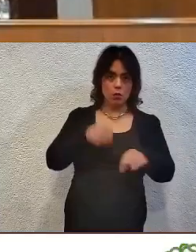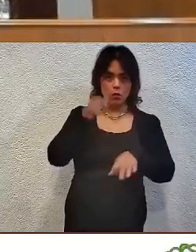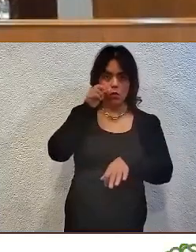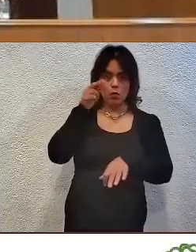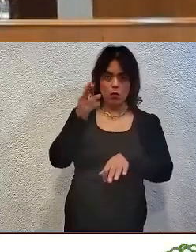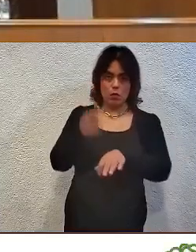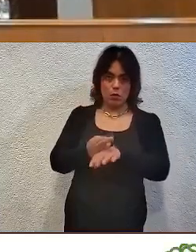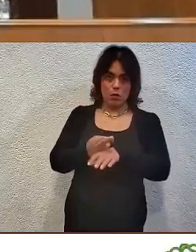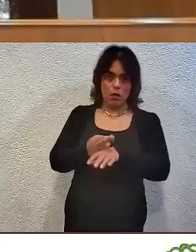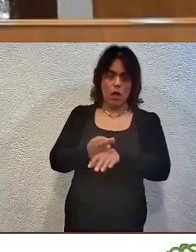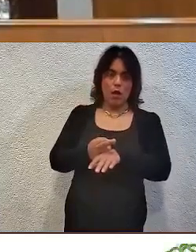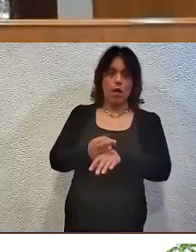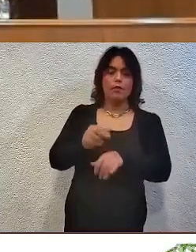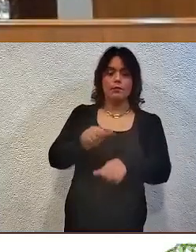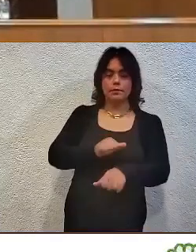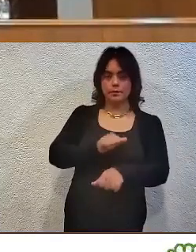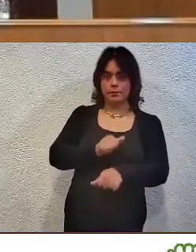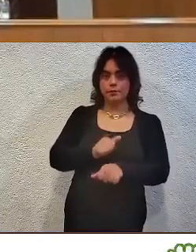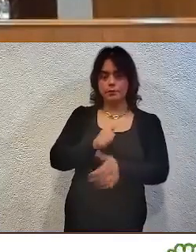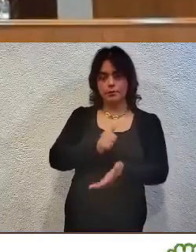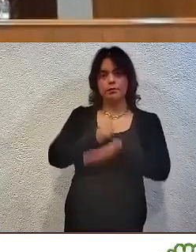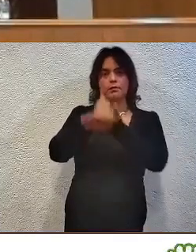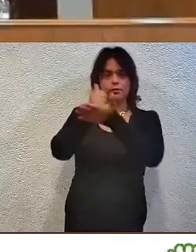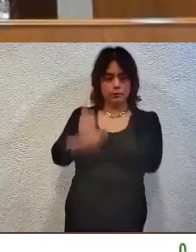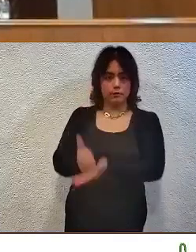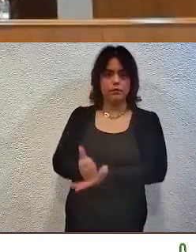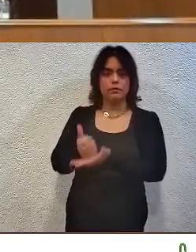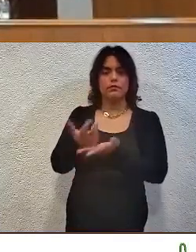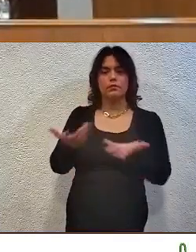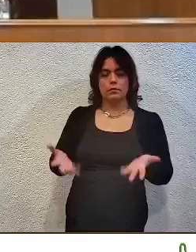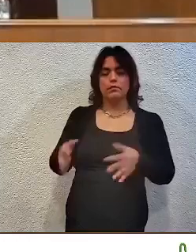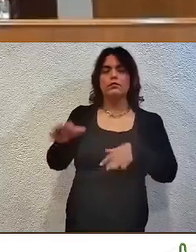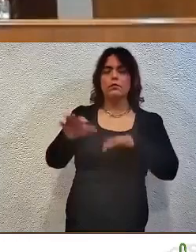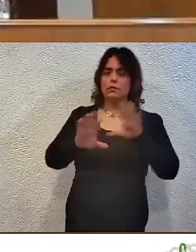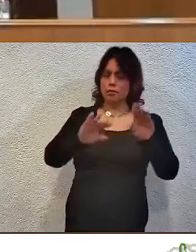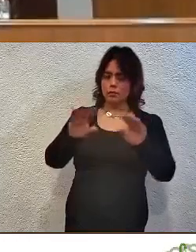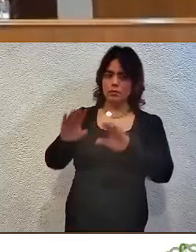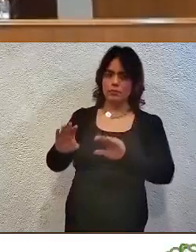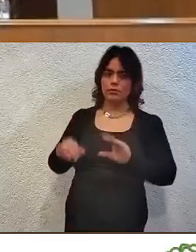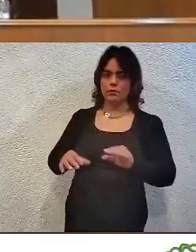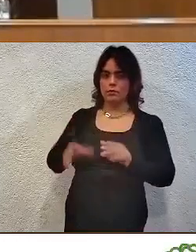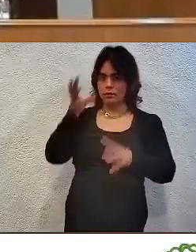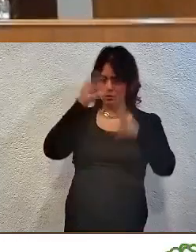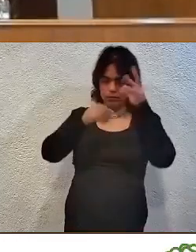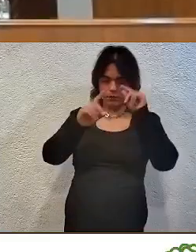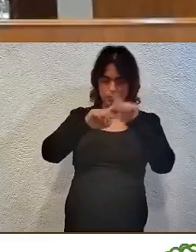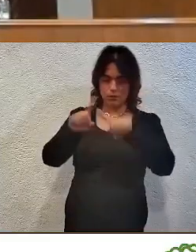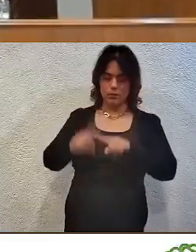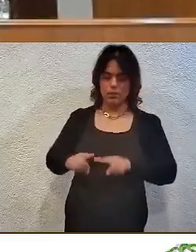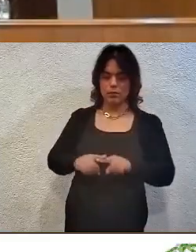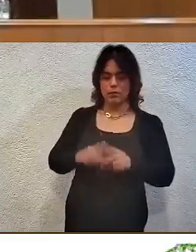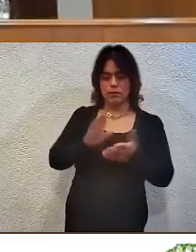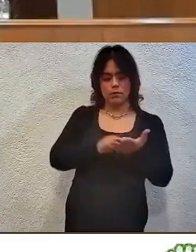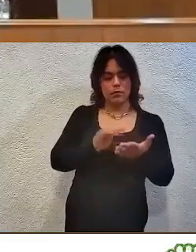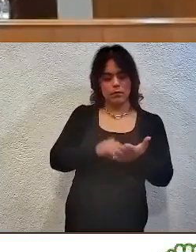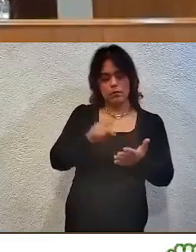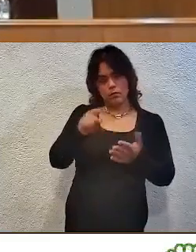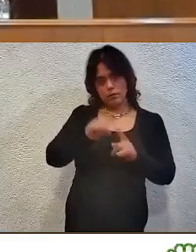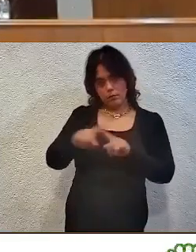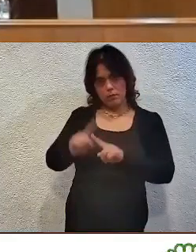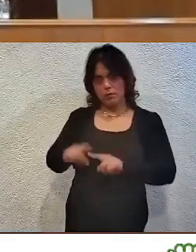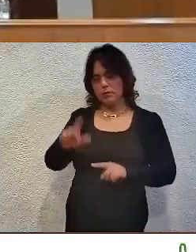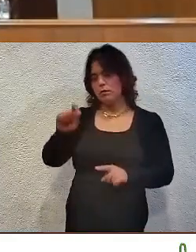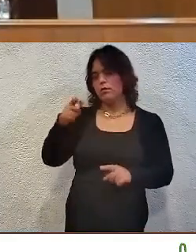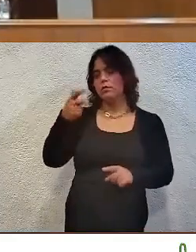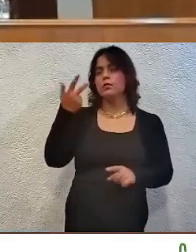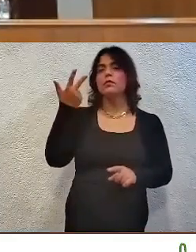auxiliar adscrito al Centro de Investigación y Capacitación Electoral. De las constancias que obran en autos, se advierte que el 28 de agosto